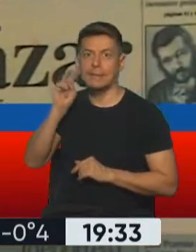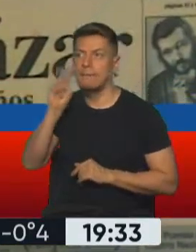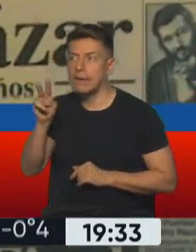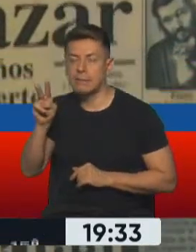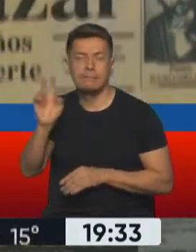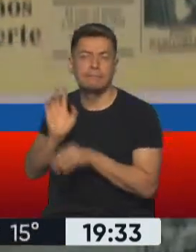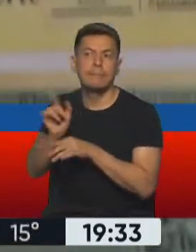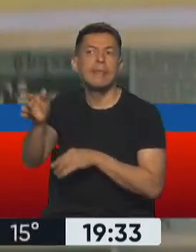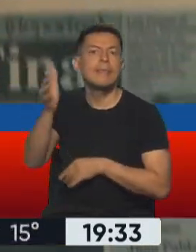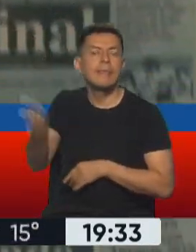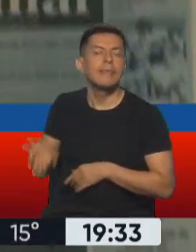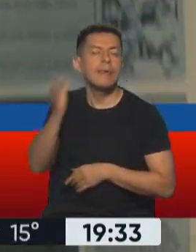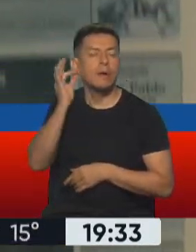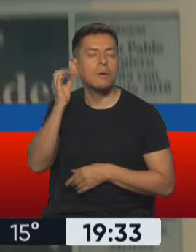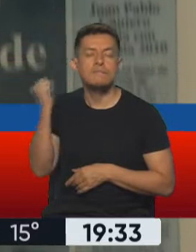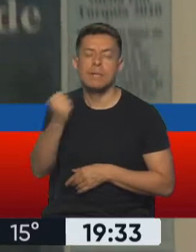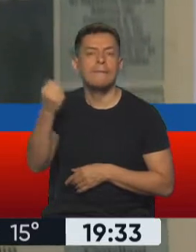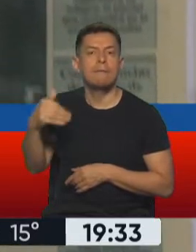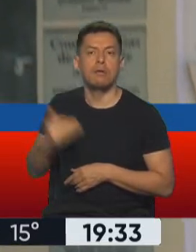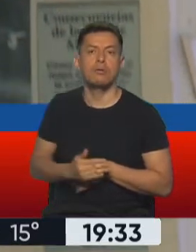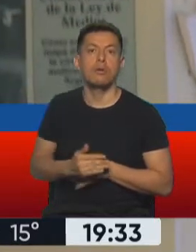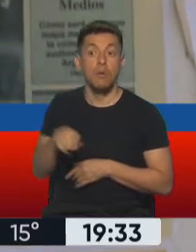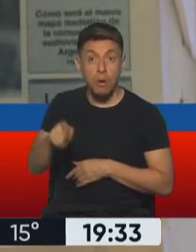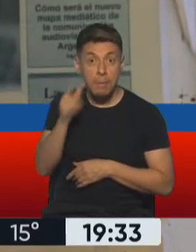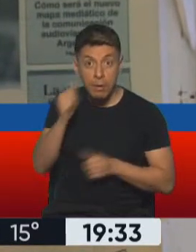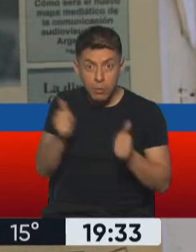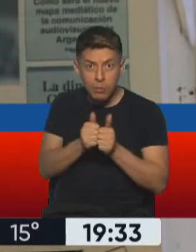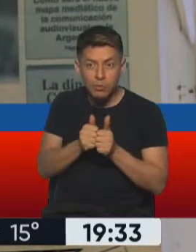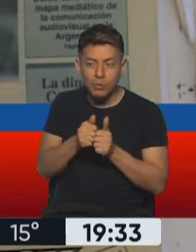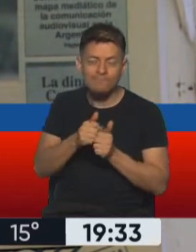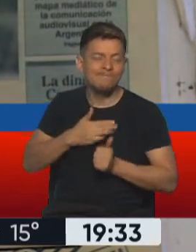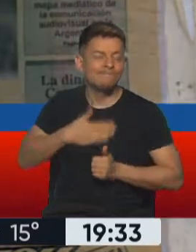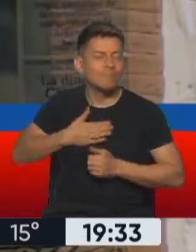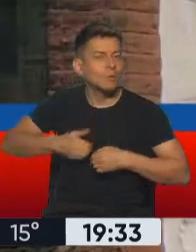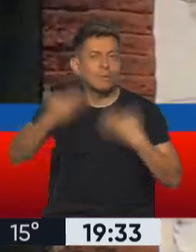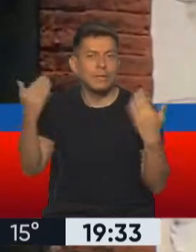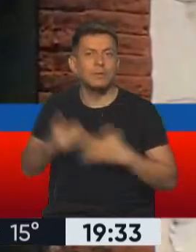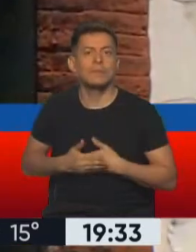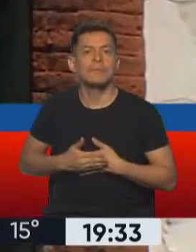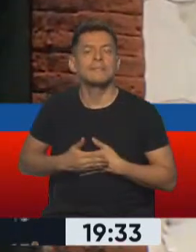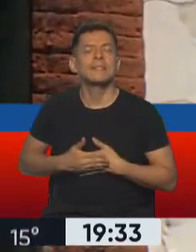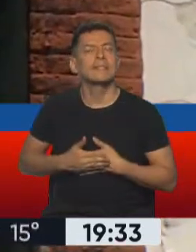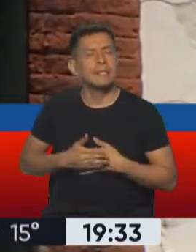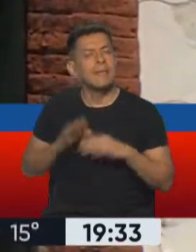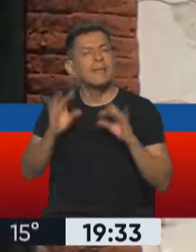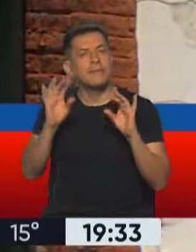Y hoy para mí, acompañar a mi papá en esto es una alegría enorme. Lo que más cuesta es